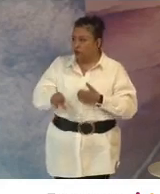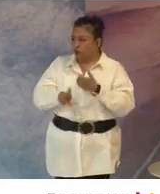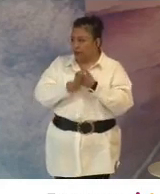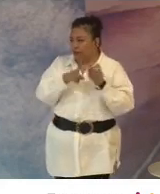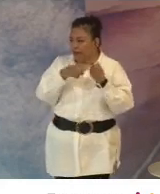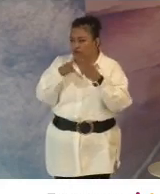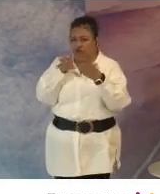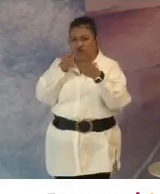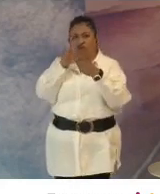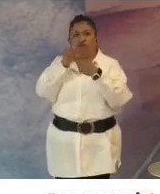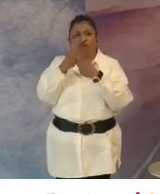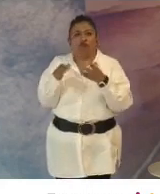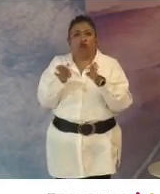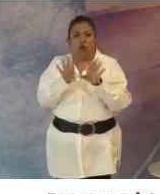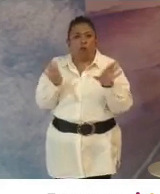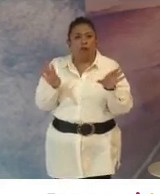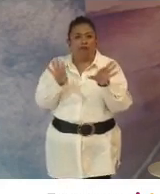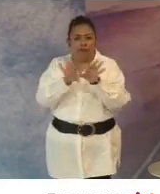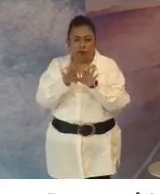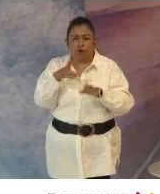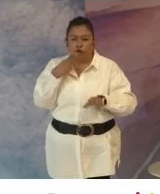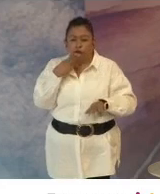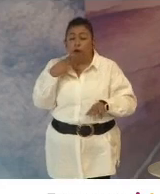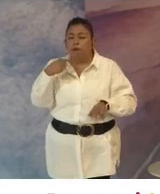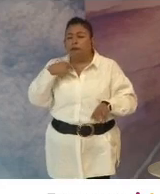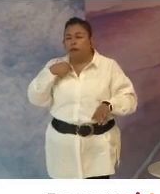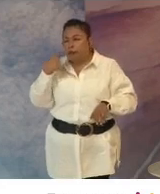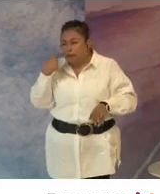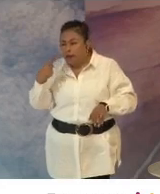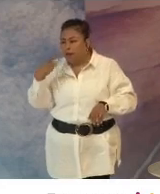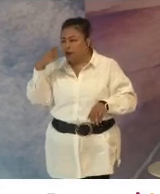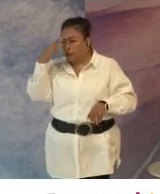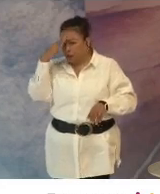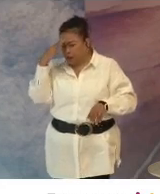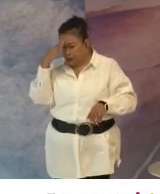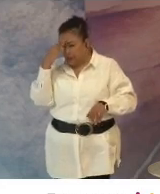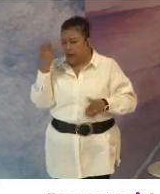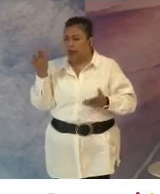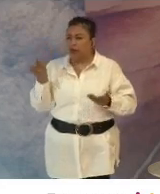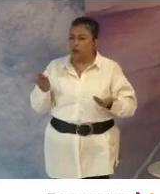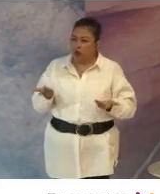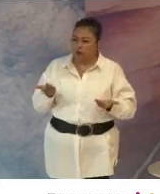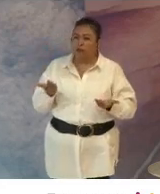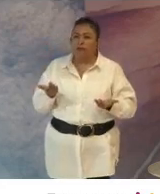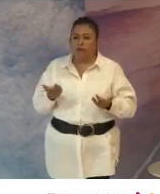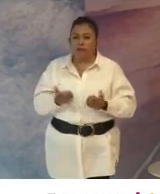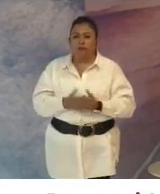Y cuando observamos el pensamiento